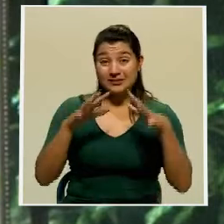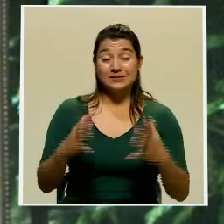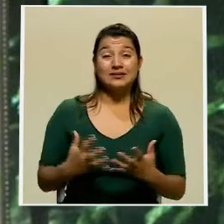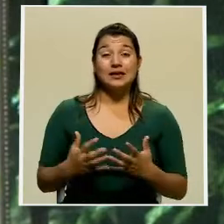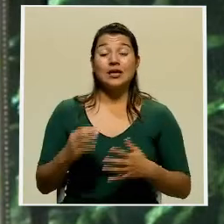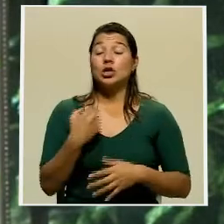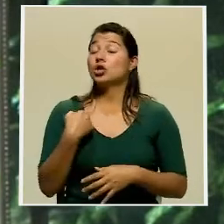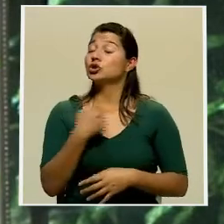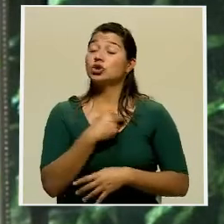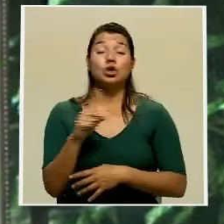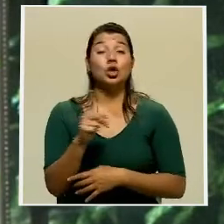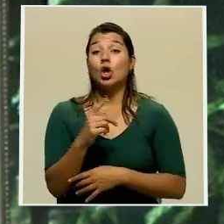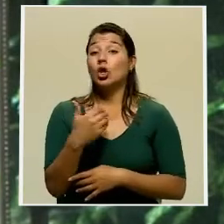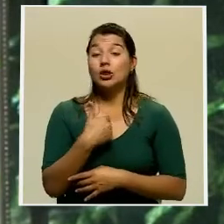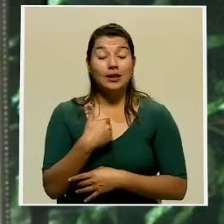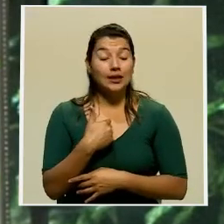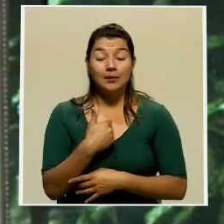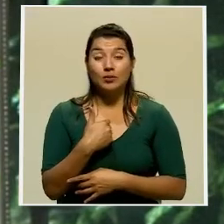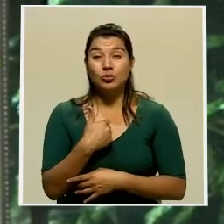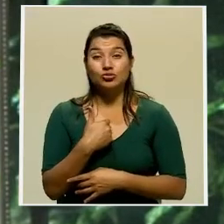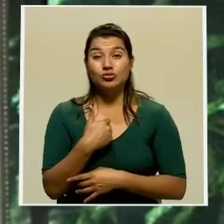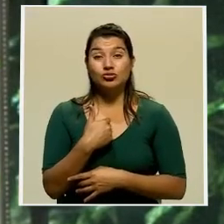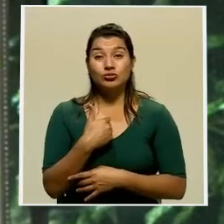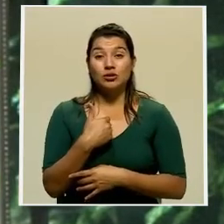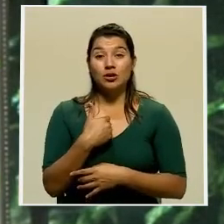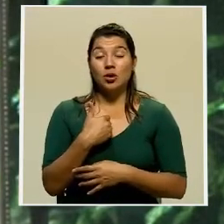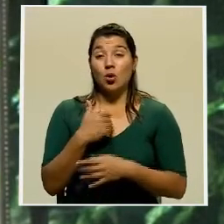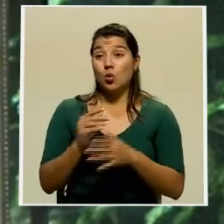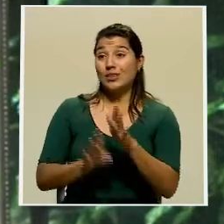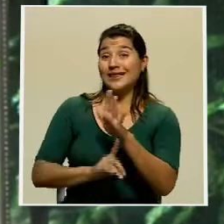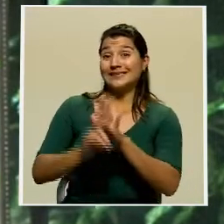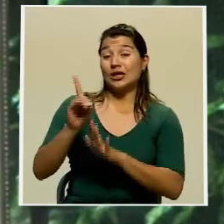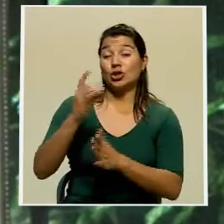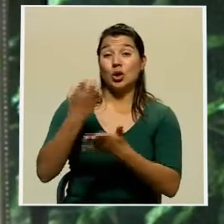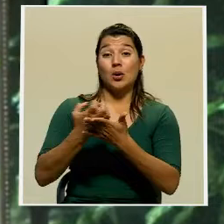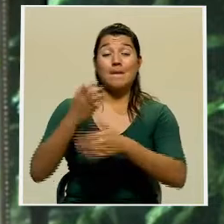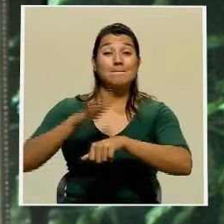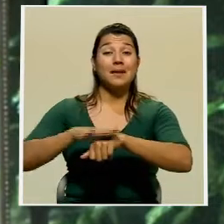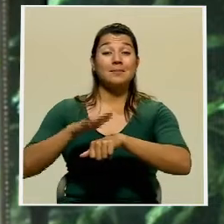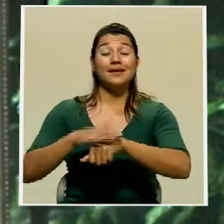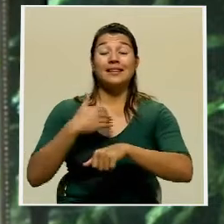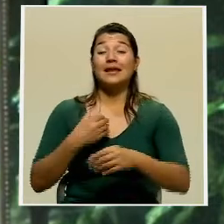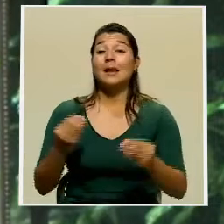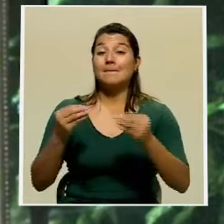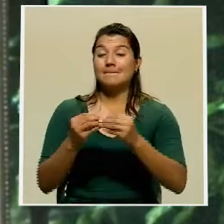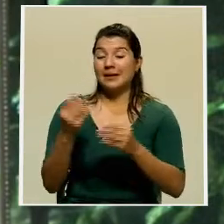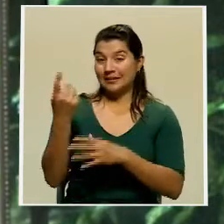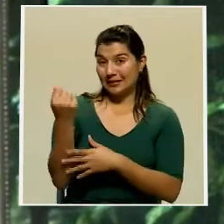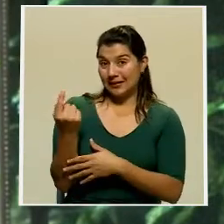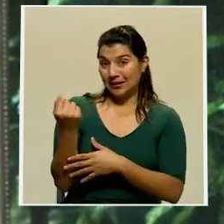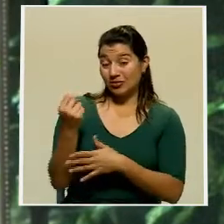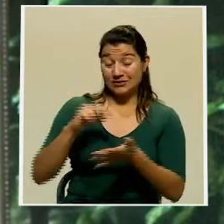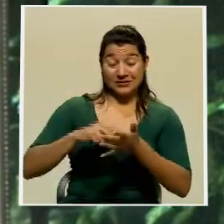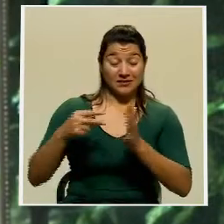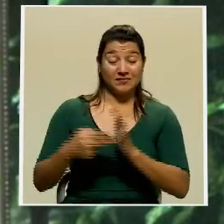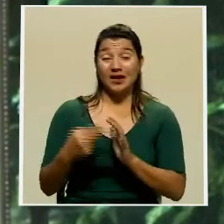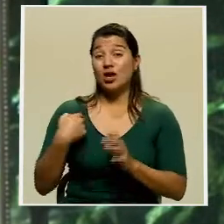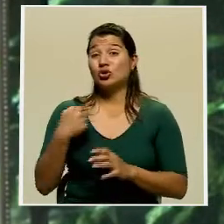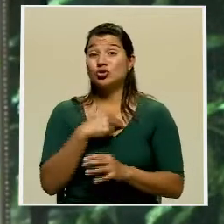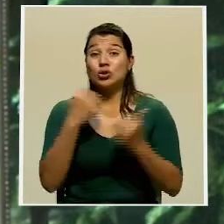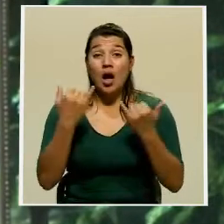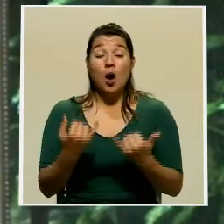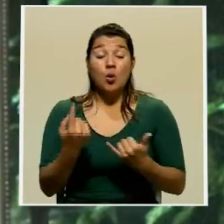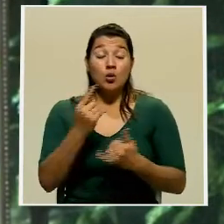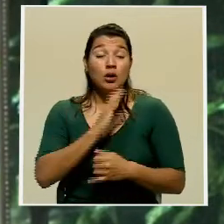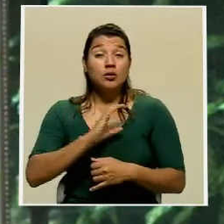No tenemos un disparo de la economía que genere más ingresos, etcétera. O sea, estamos en una condición donde los